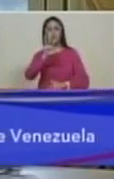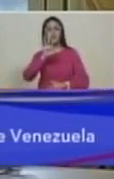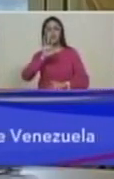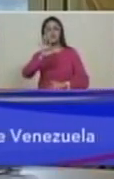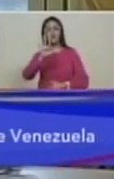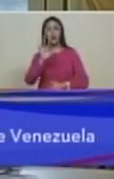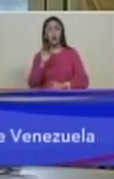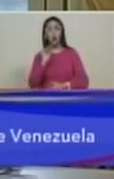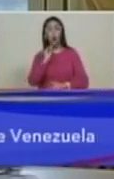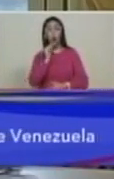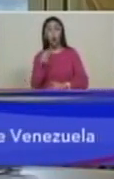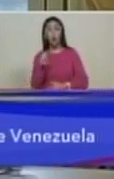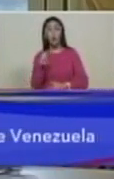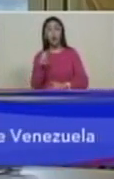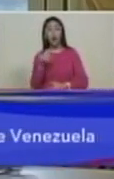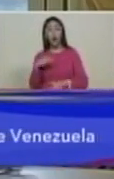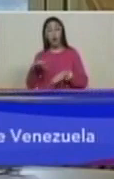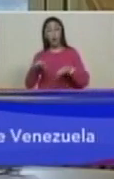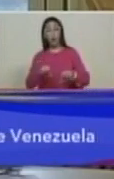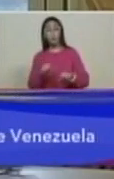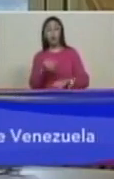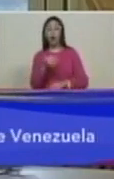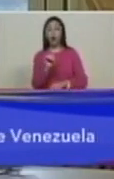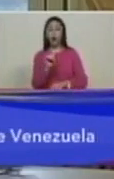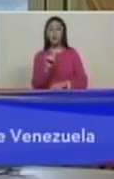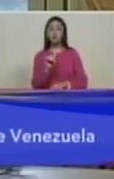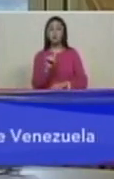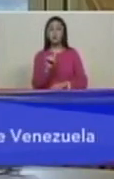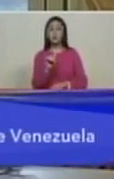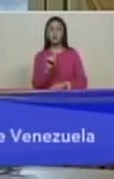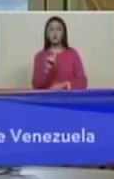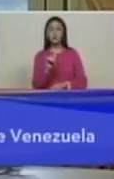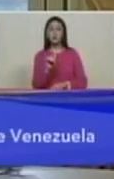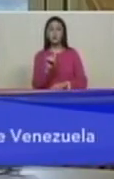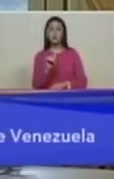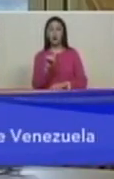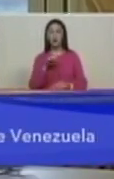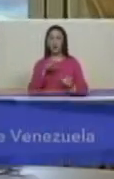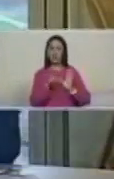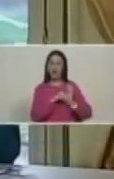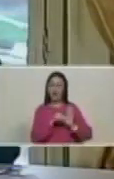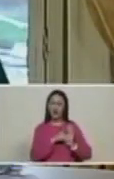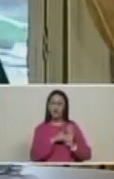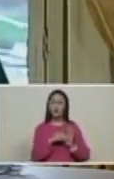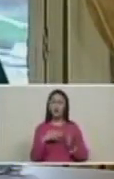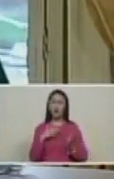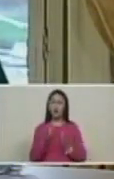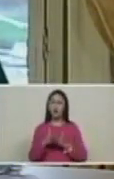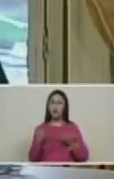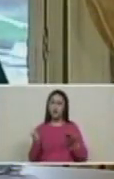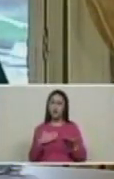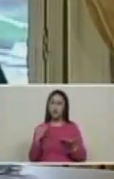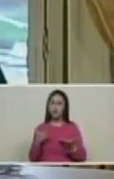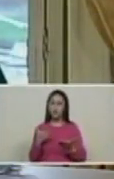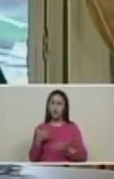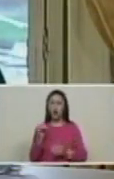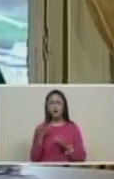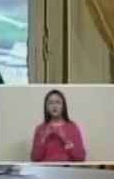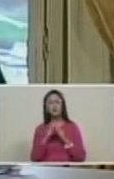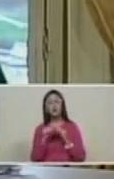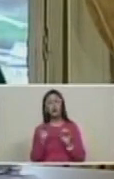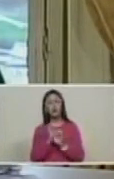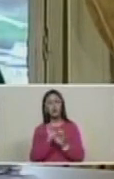1.958.155 muchachos que tienen su cupo, su estancia, sus derechos, sus libros y toda su